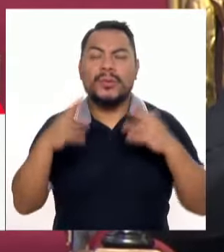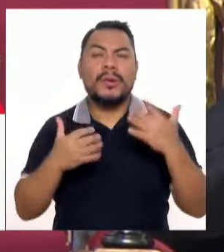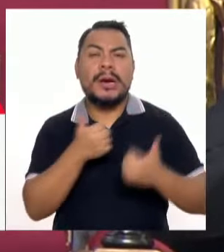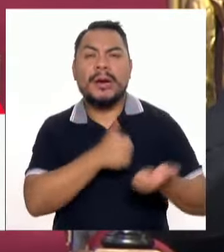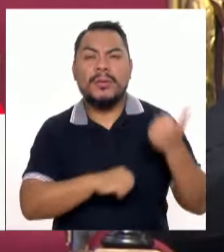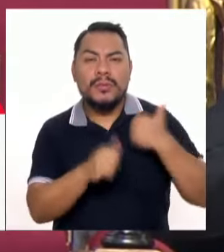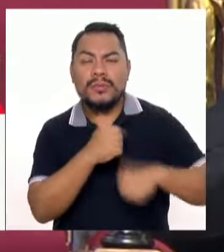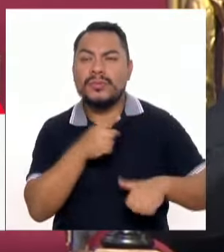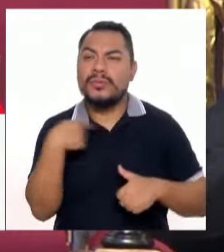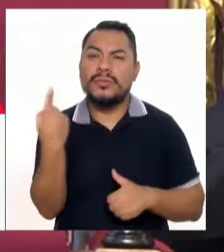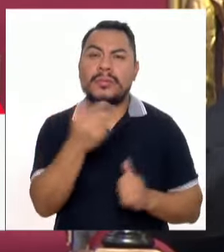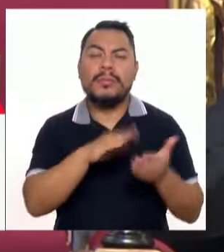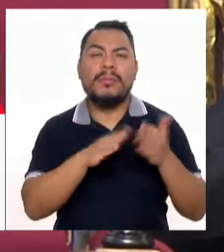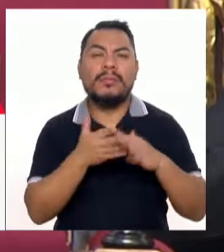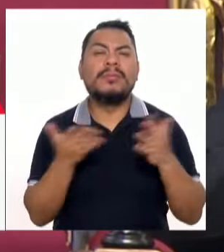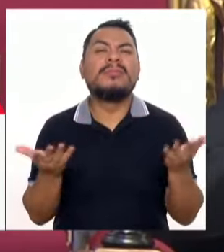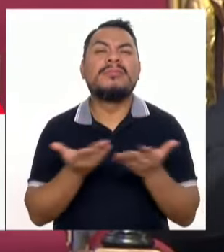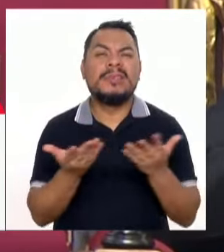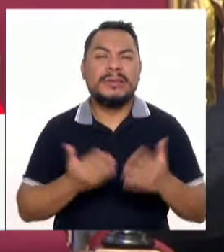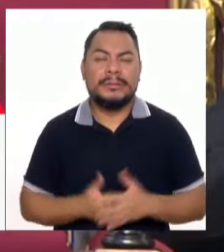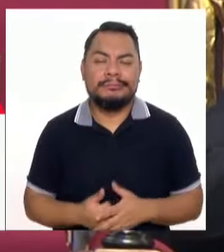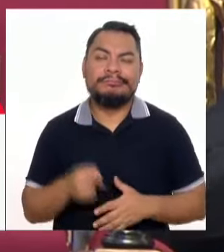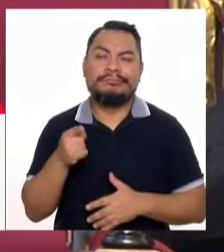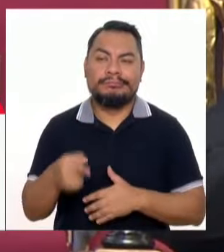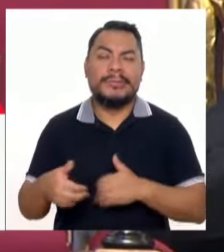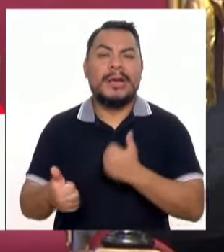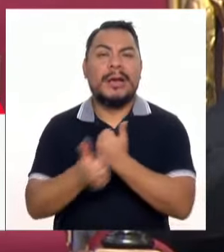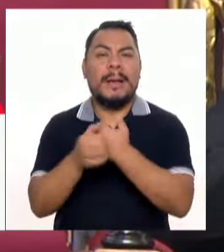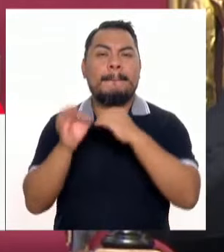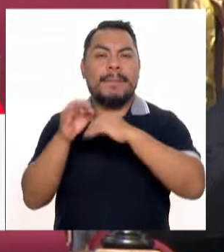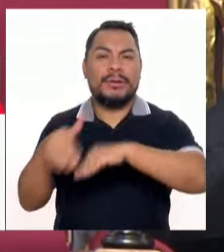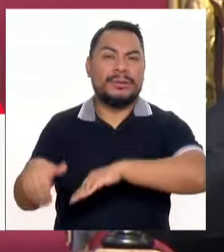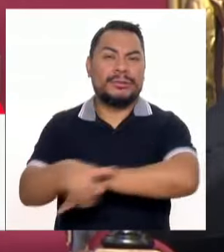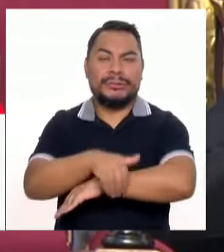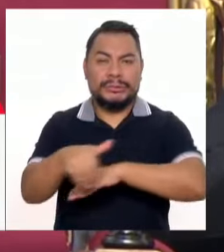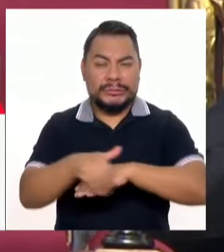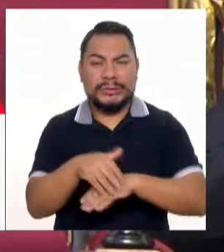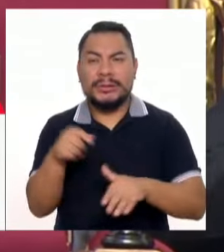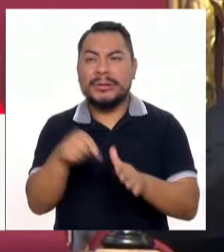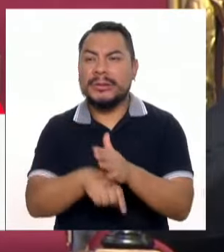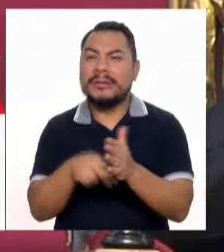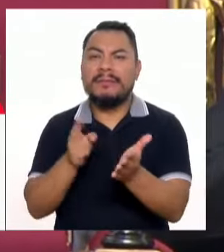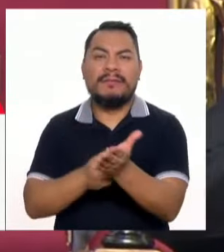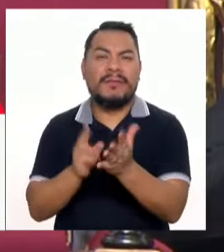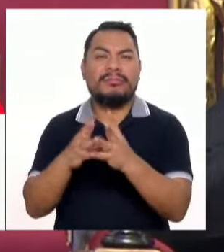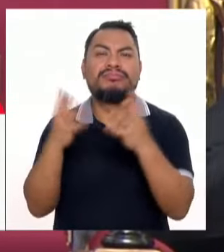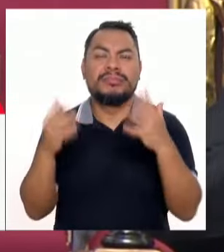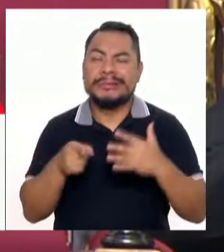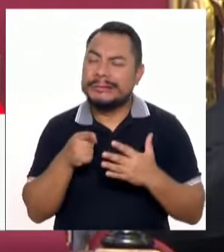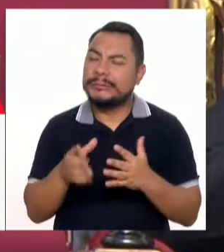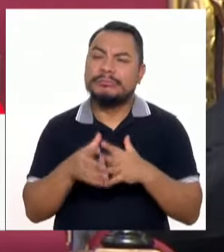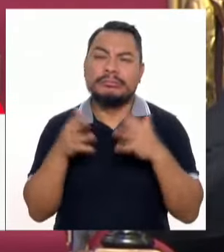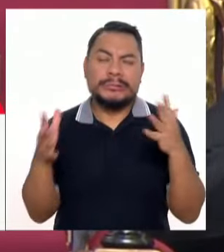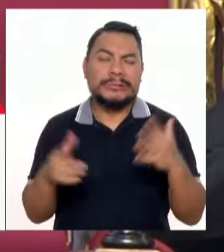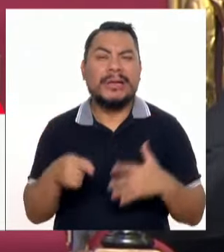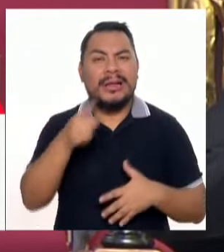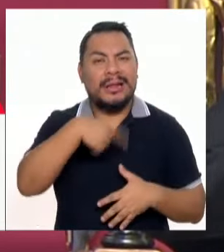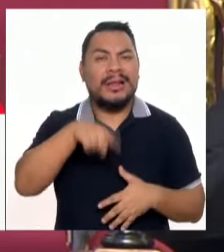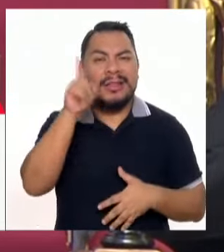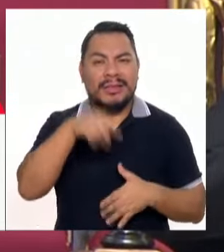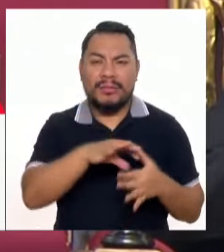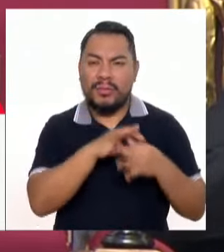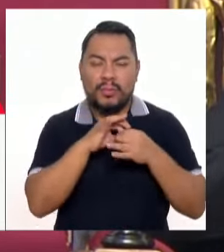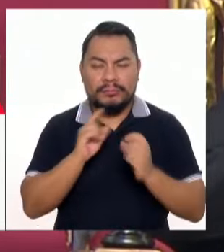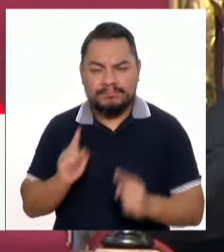nuestra población, es la delincuencia y la criminalidad. Esta peste a la que tenemos que enfrentar